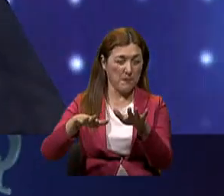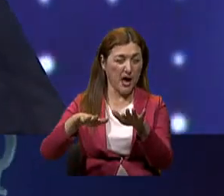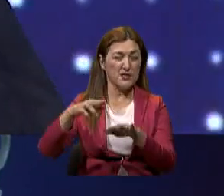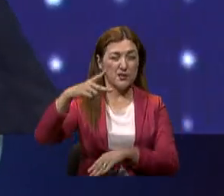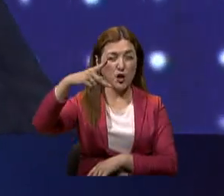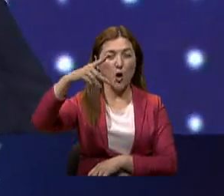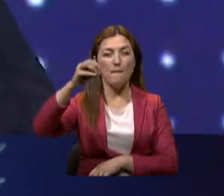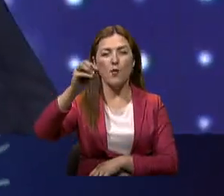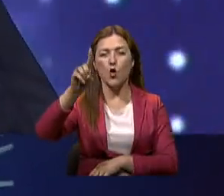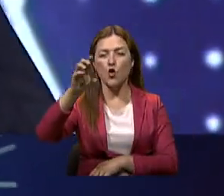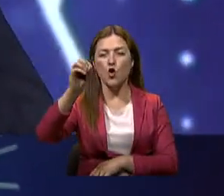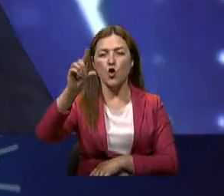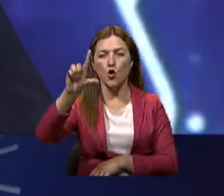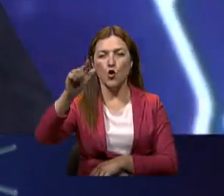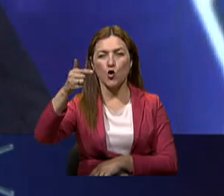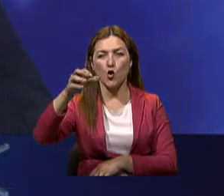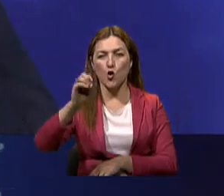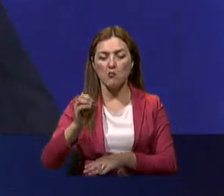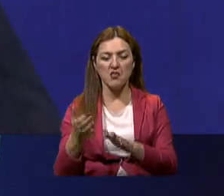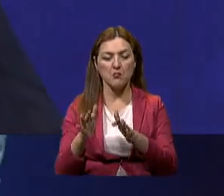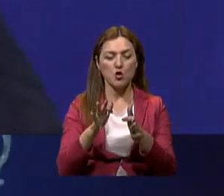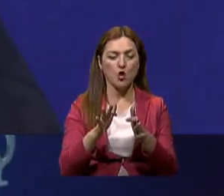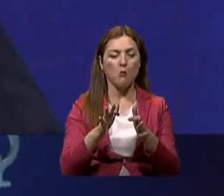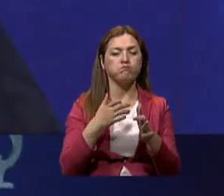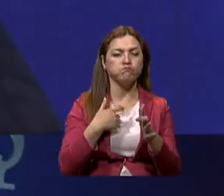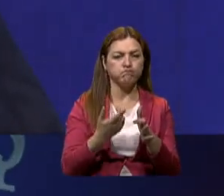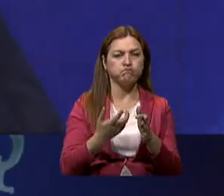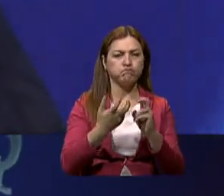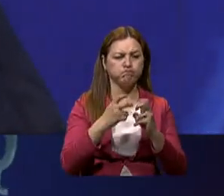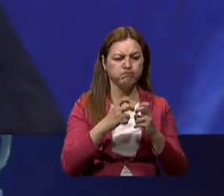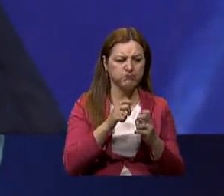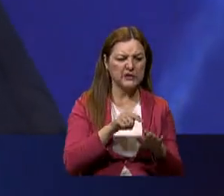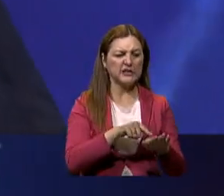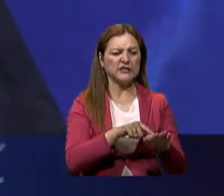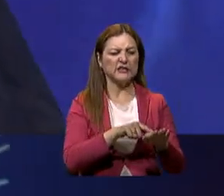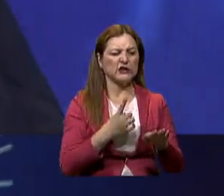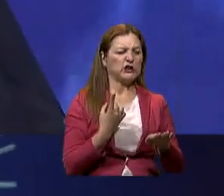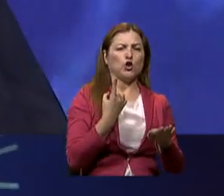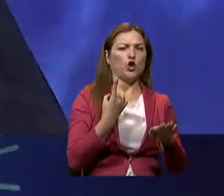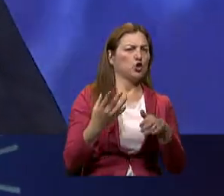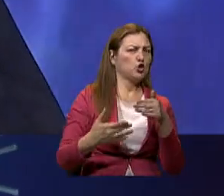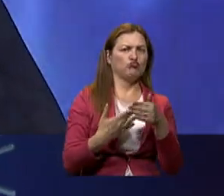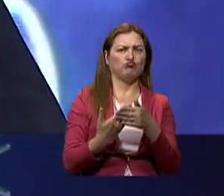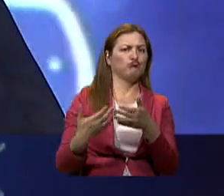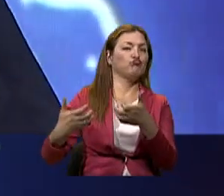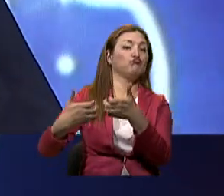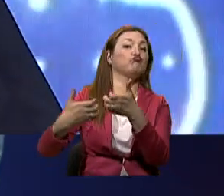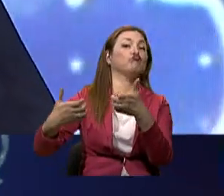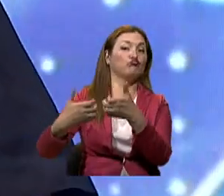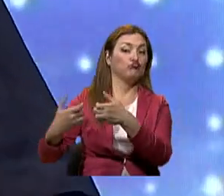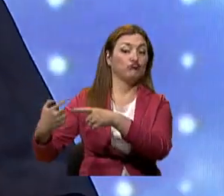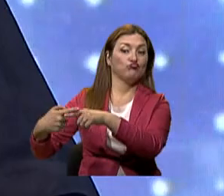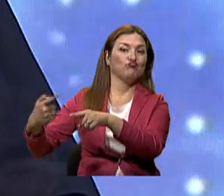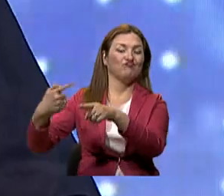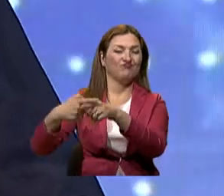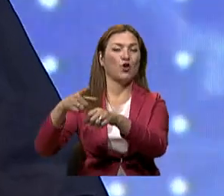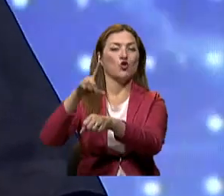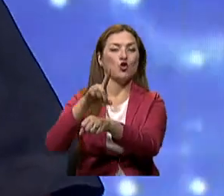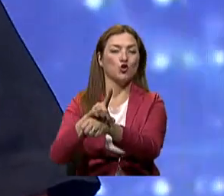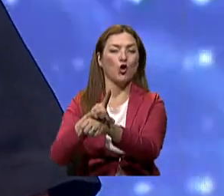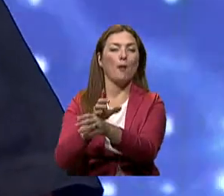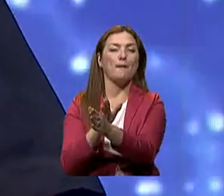caso, es tratar los problemas, el podólogo también trabaja en equipo multidisciplinario, es decir, en este caso trabajamos con un médico vascular,